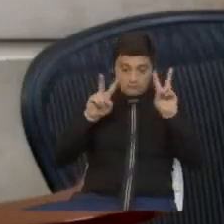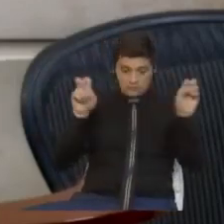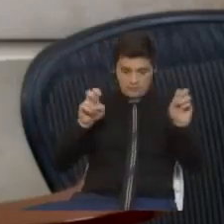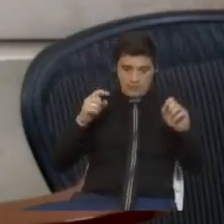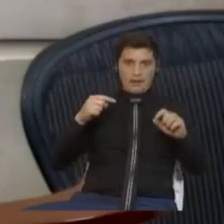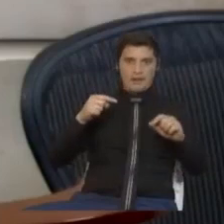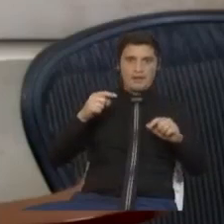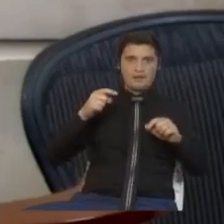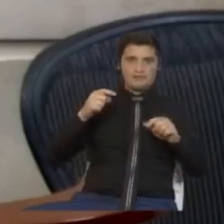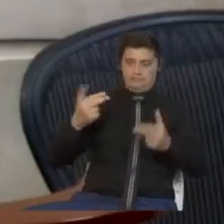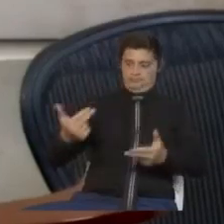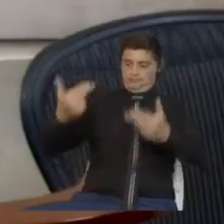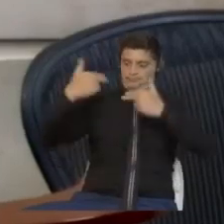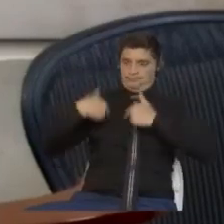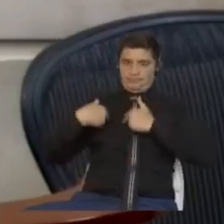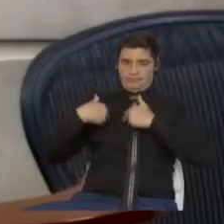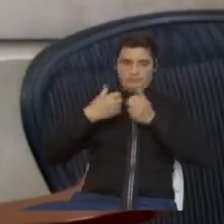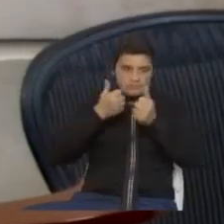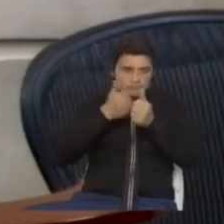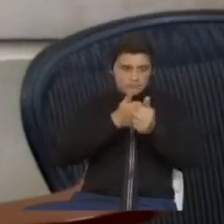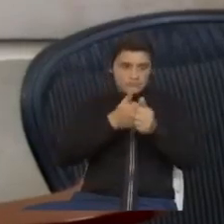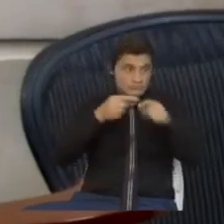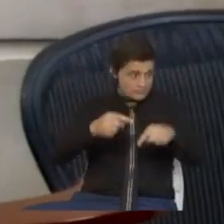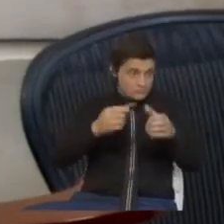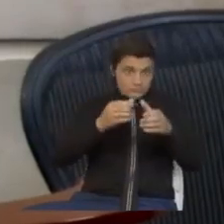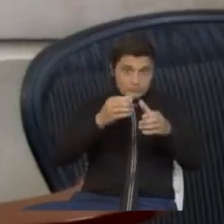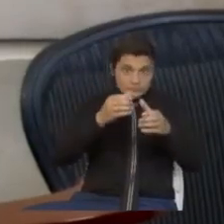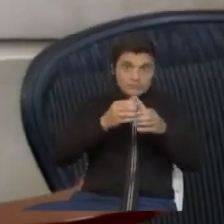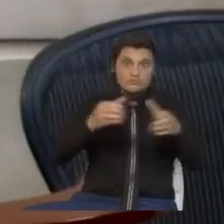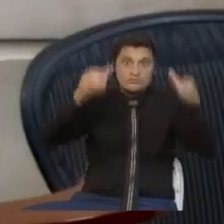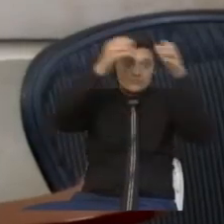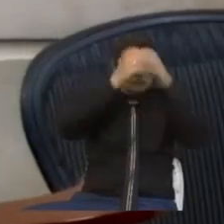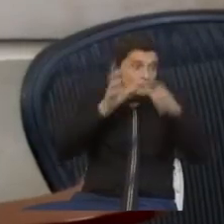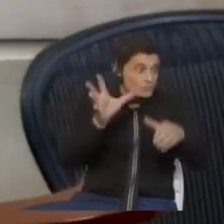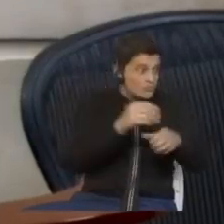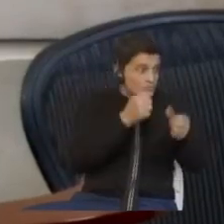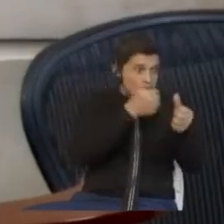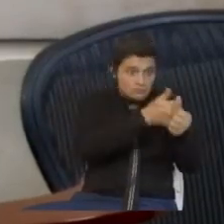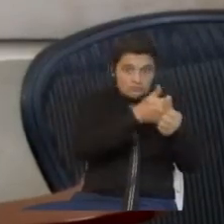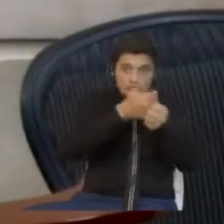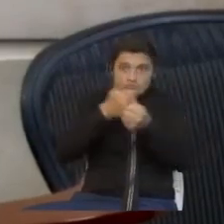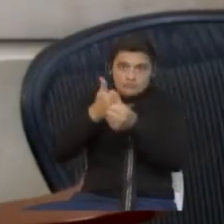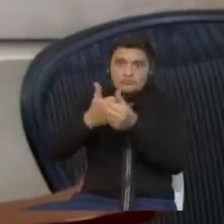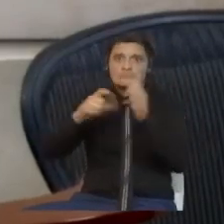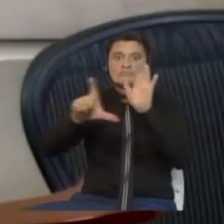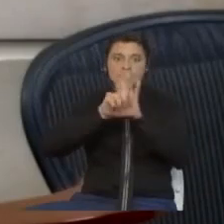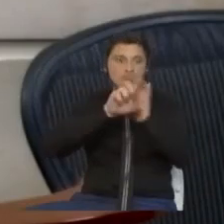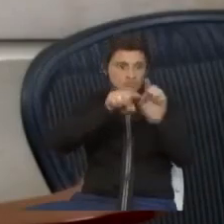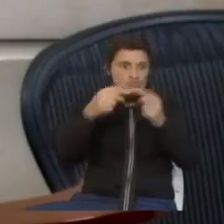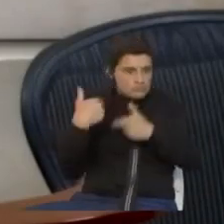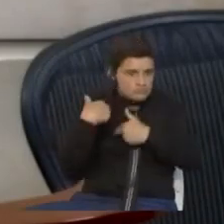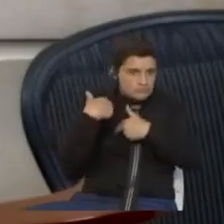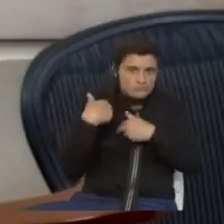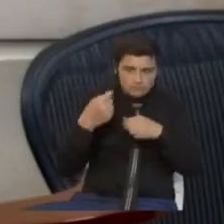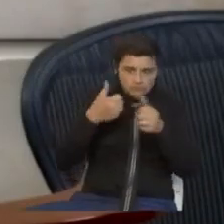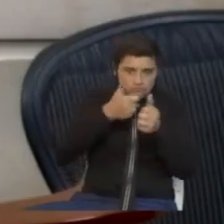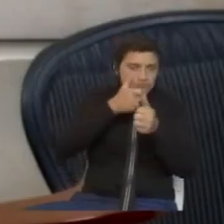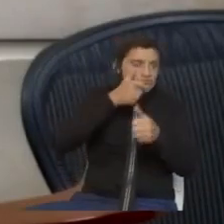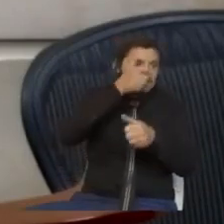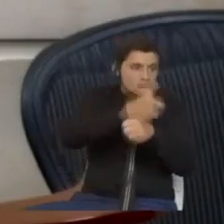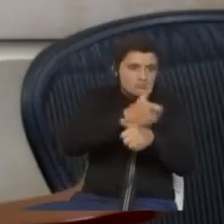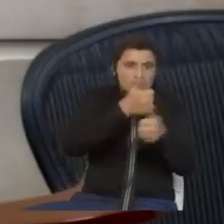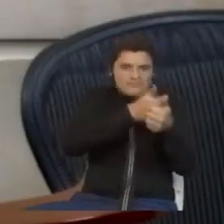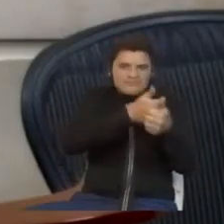deber y acompañar esta corporación y a todas y todos en el cumplimiento de su deber constitucional de